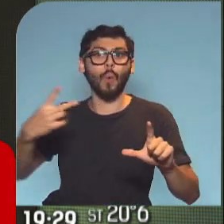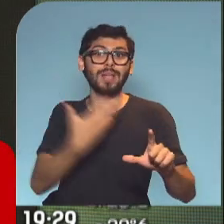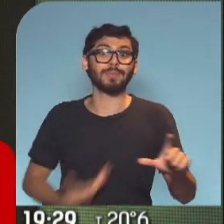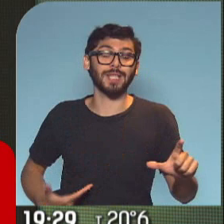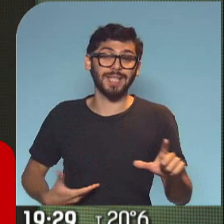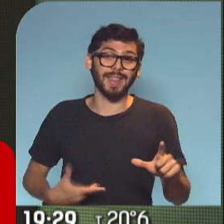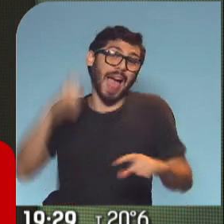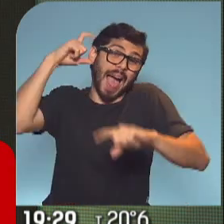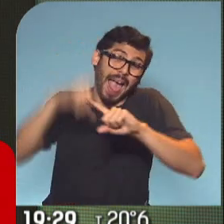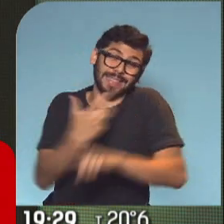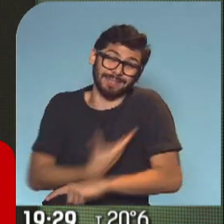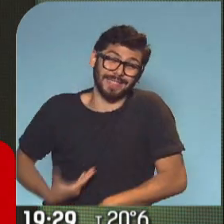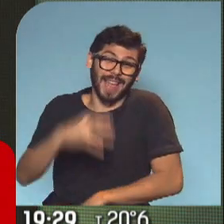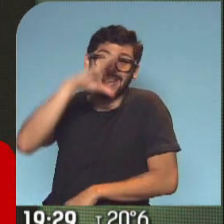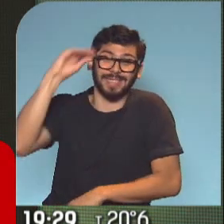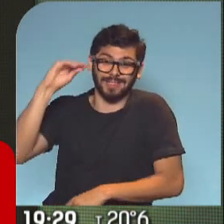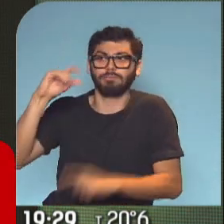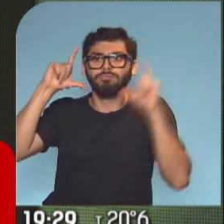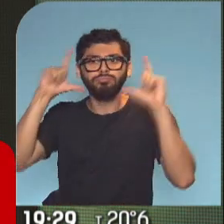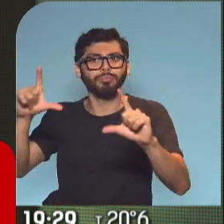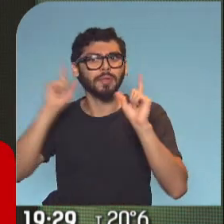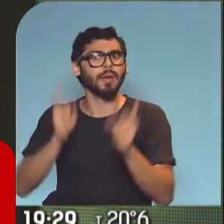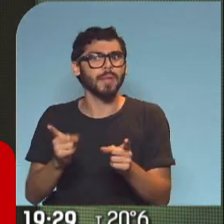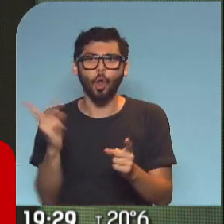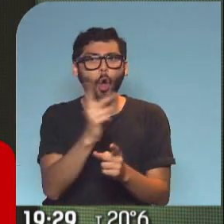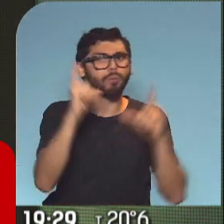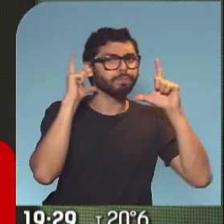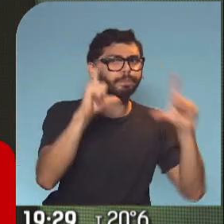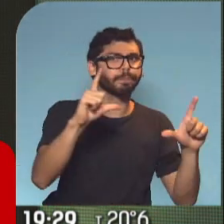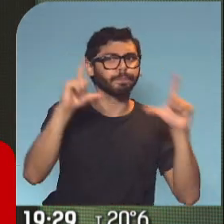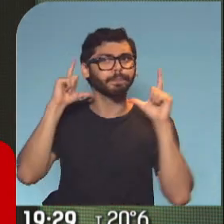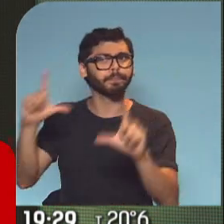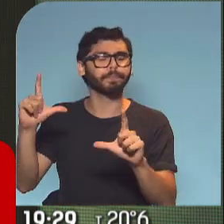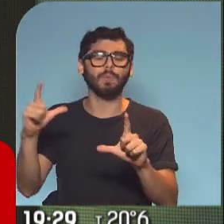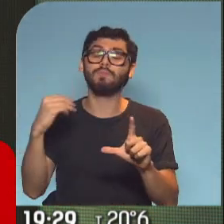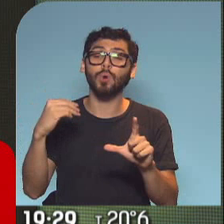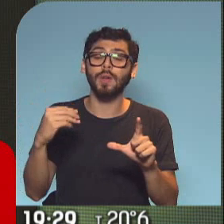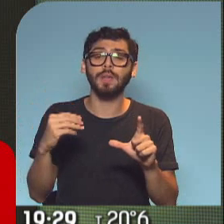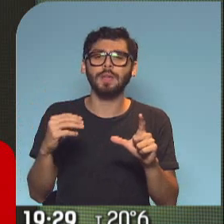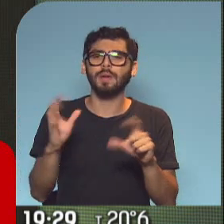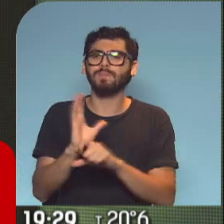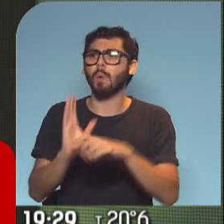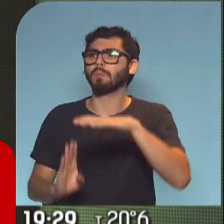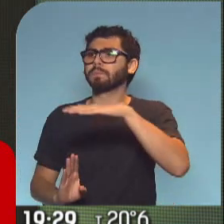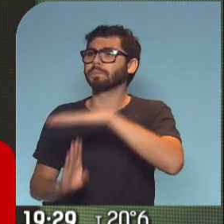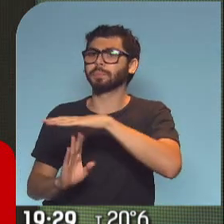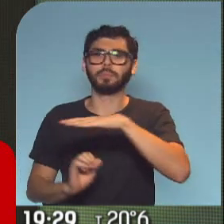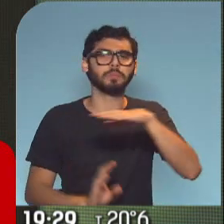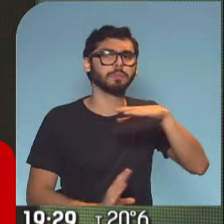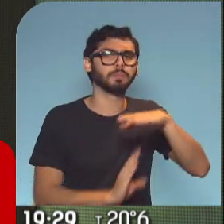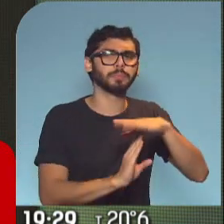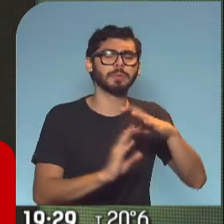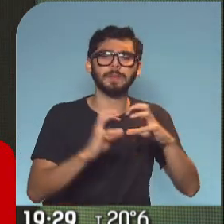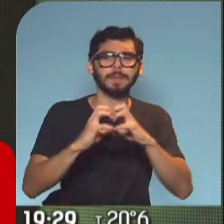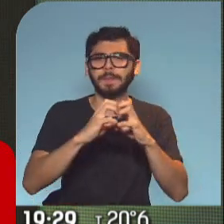expresidenta, hoy vicepresidenta, Cristina Fernández de Kirchner, que en esta pelea de cúpulas, digamos, de, podemos decir